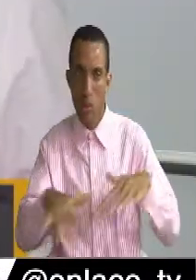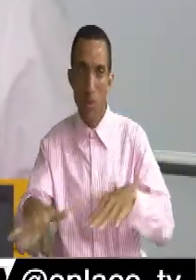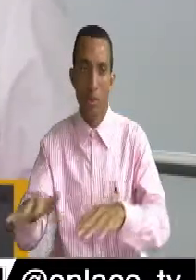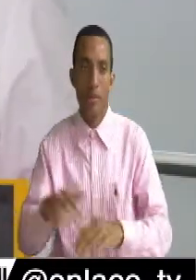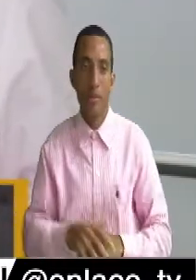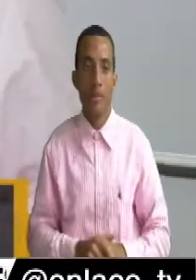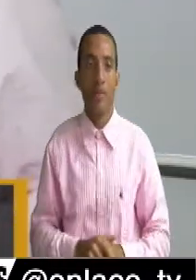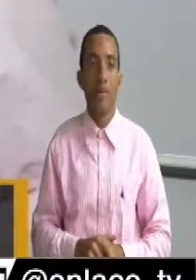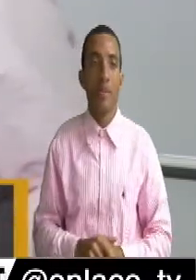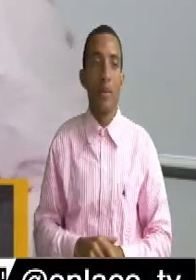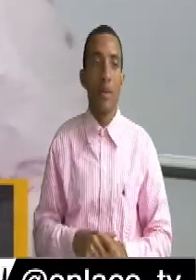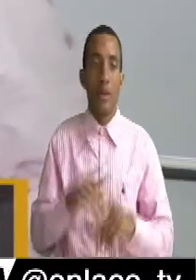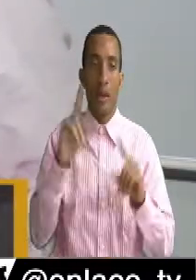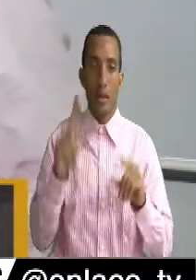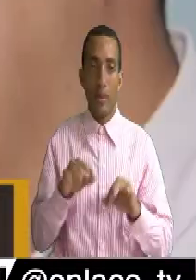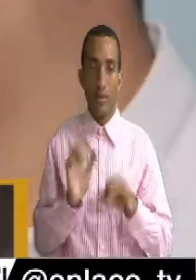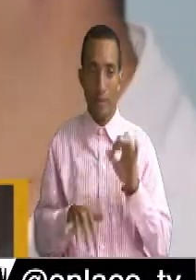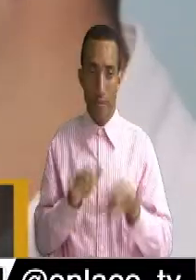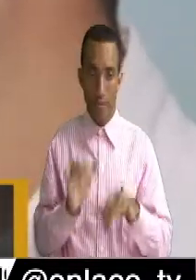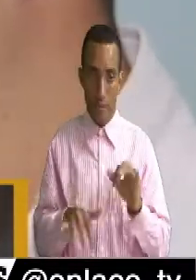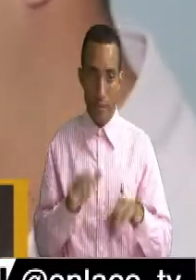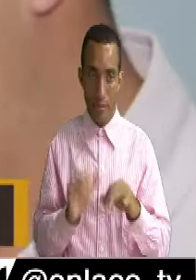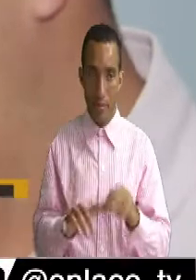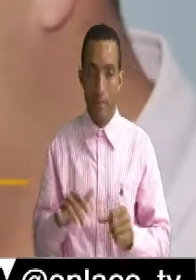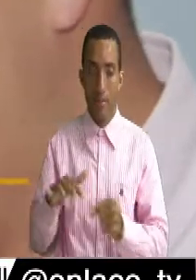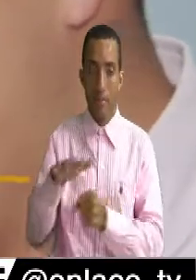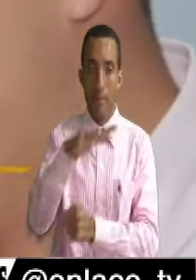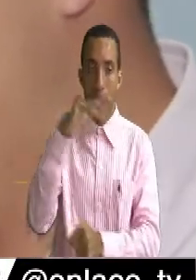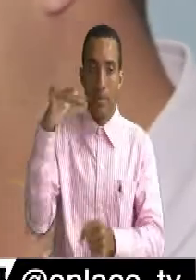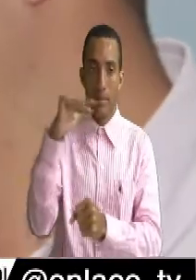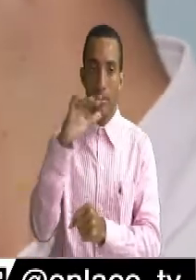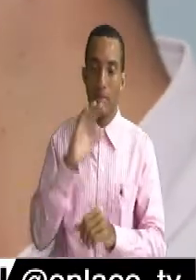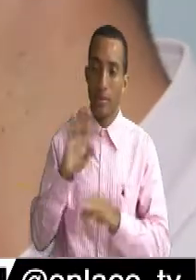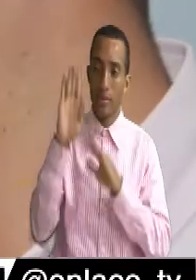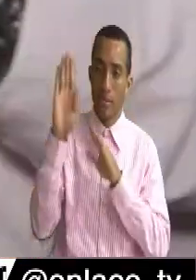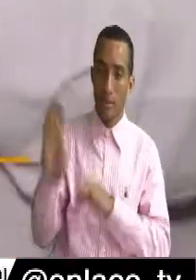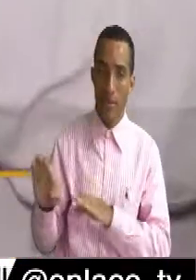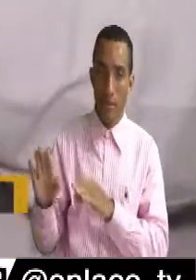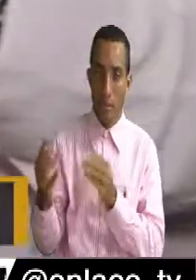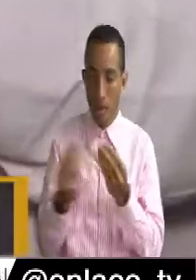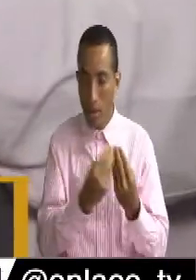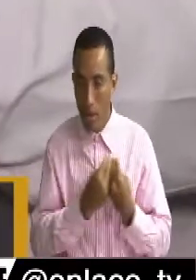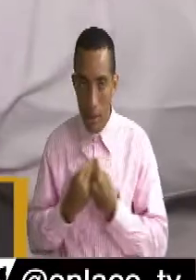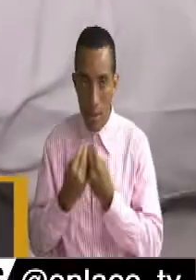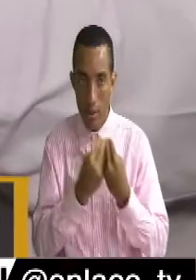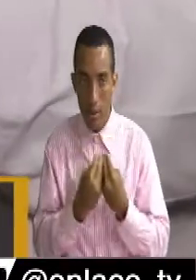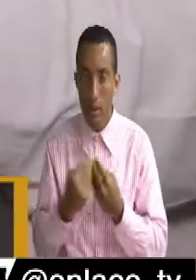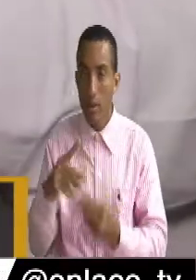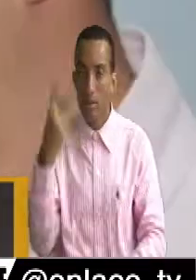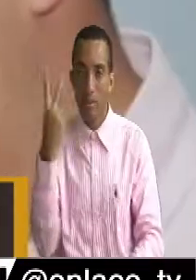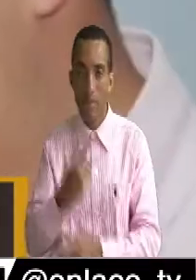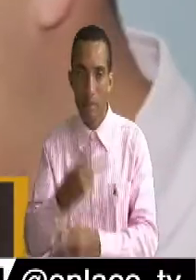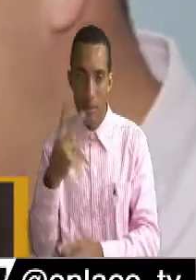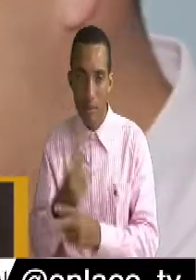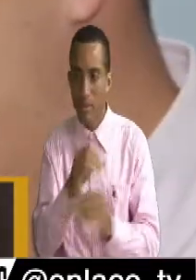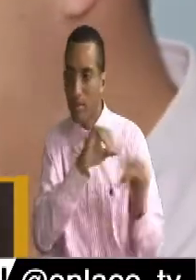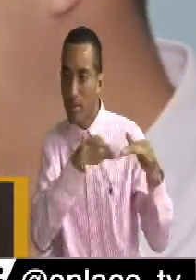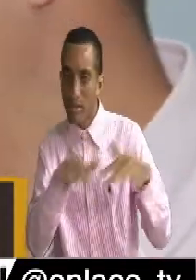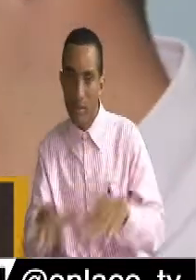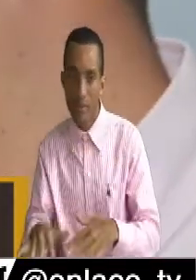secretario municipal de Medio Ambiente, Alejandro Borges, dijo que representantes del Consejo Departamental del Riesgo y Desastres harán presencia en la